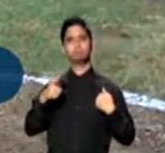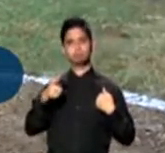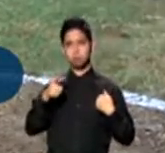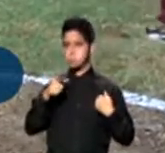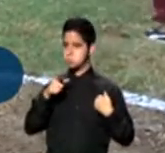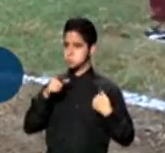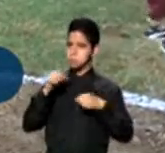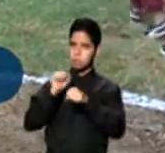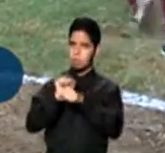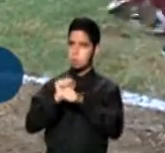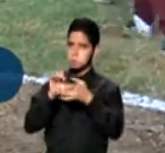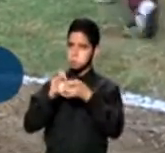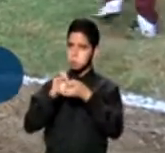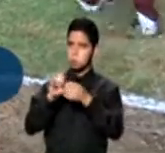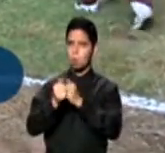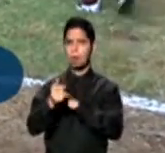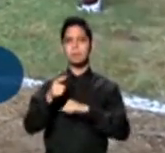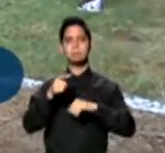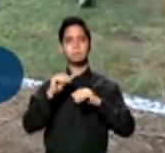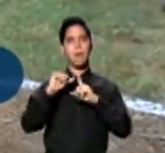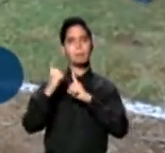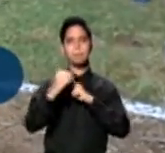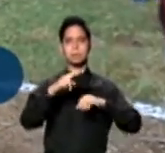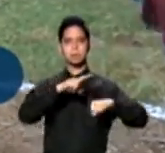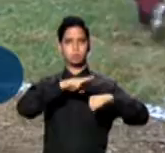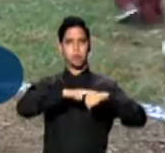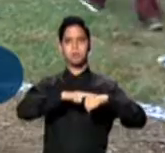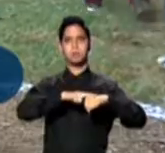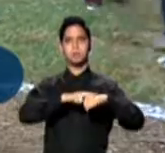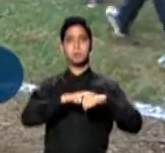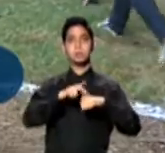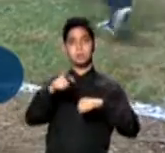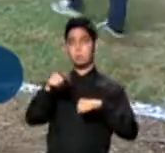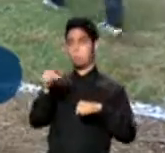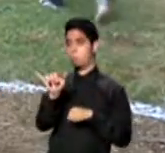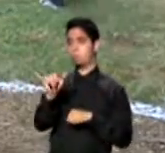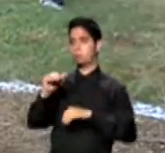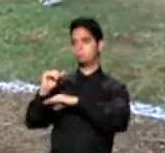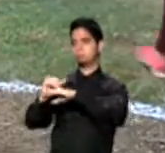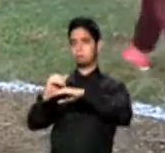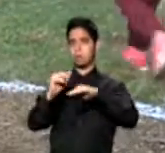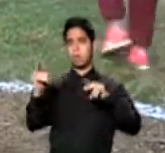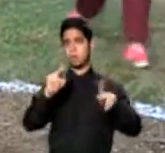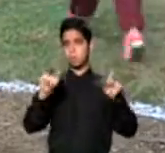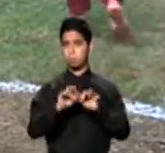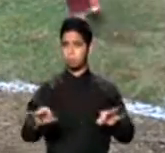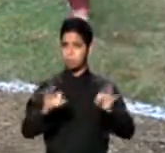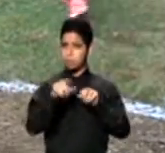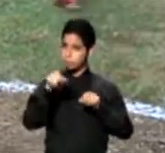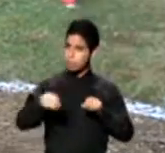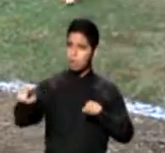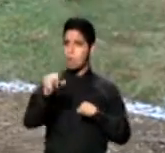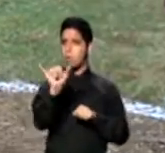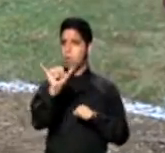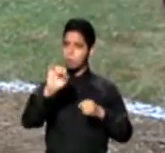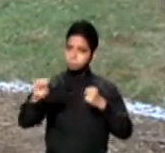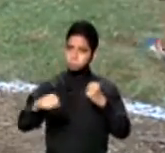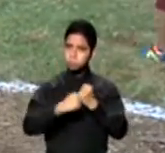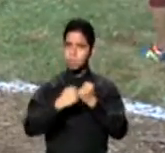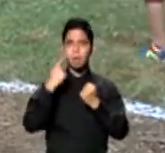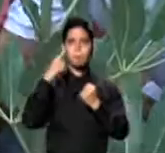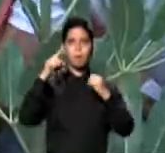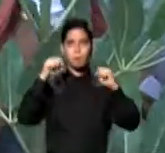todo lo que esté a nuestro alcance, que es la invitación que le hacemos a cada uno de los puertorriqueños a que ponga su granito de arena para que podamos